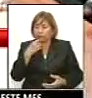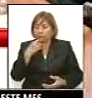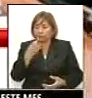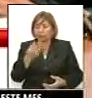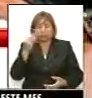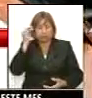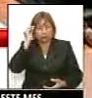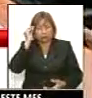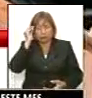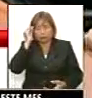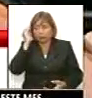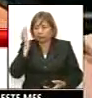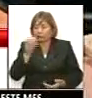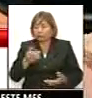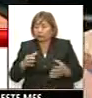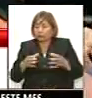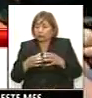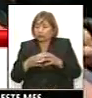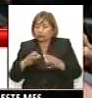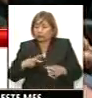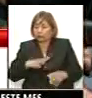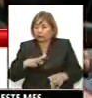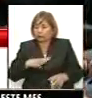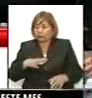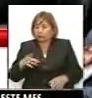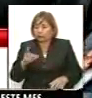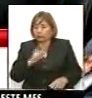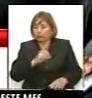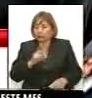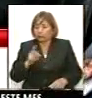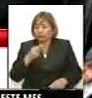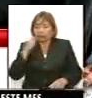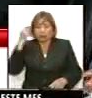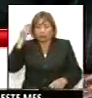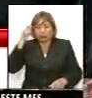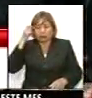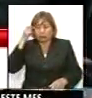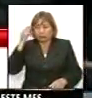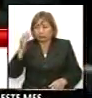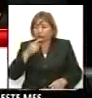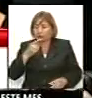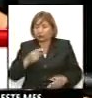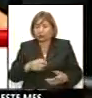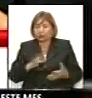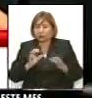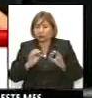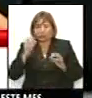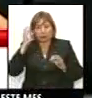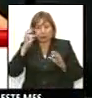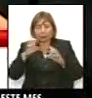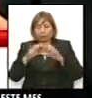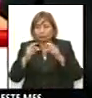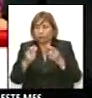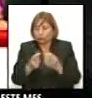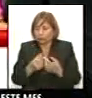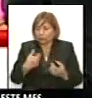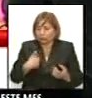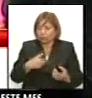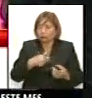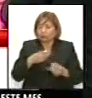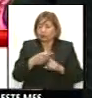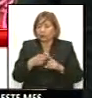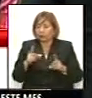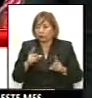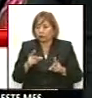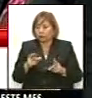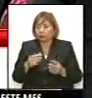esta reflexión, que la Comisión de Ética no ve los colores políticos ni los rivales políticos, sino nosotros tenemos que decidir